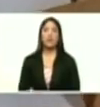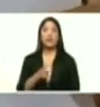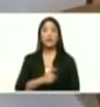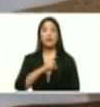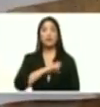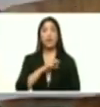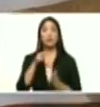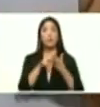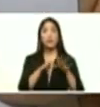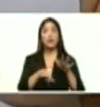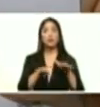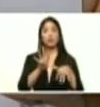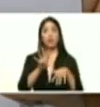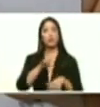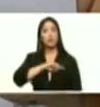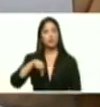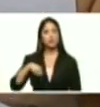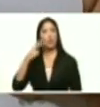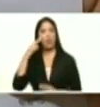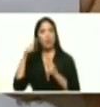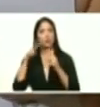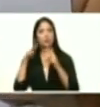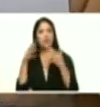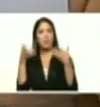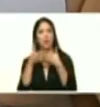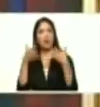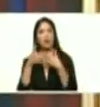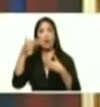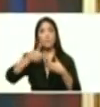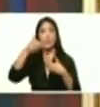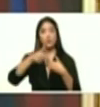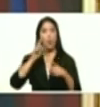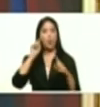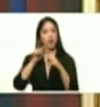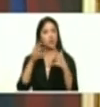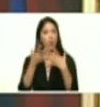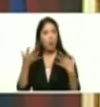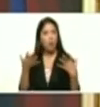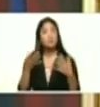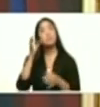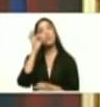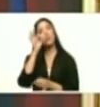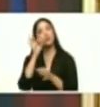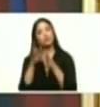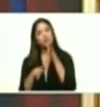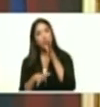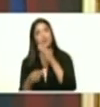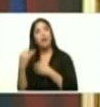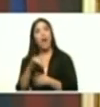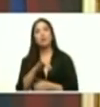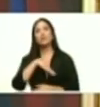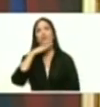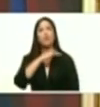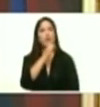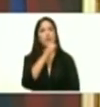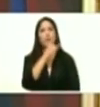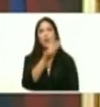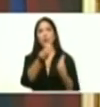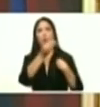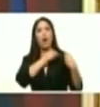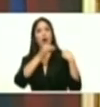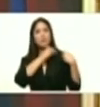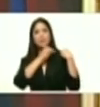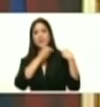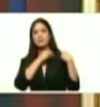nosotros sabiendo por dónde venía la guerra del petróleo y los objetivos. Afortunadamente, tenemos mucha información que nos llega a tiempo